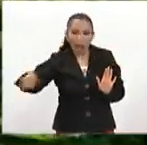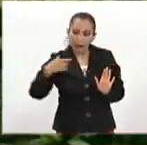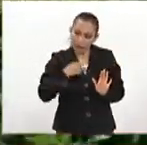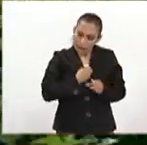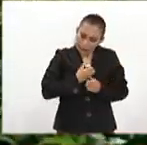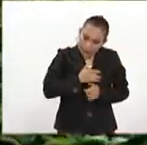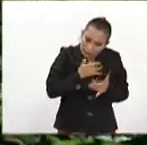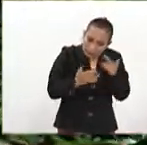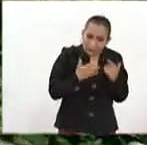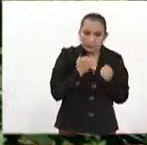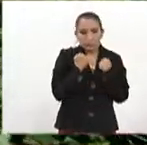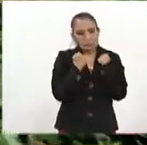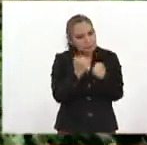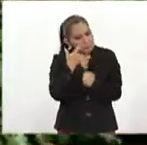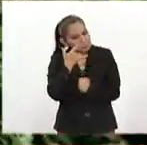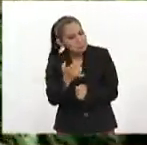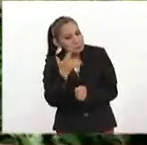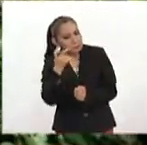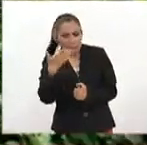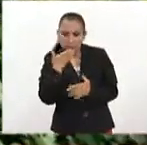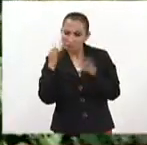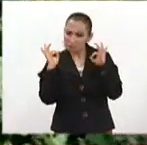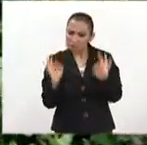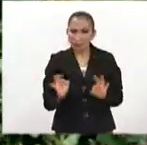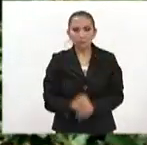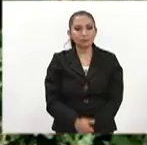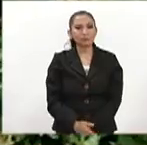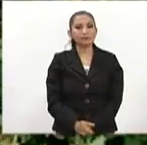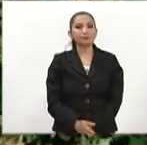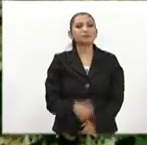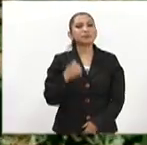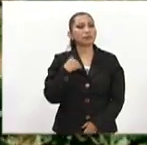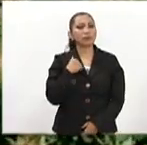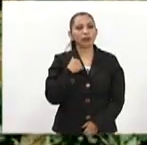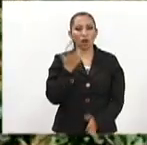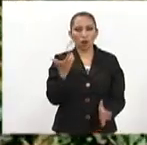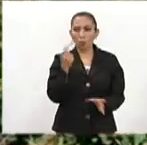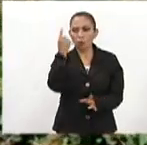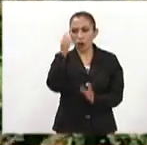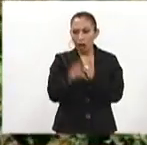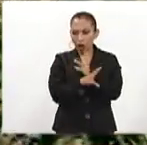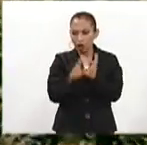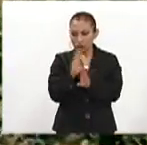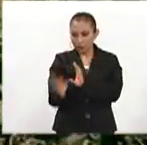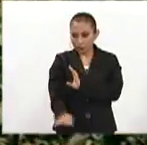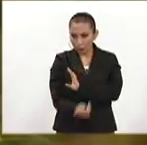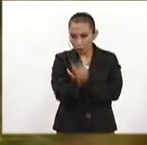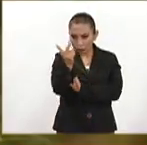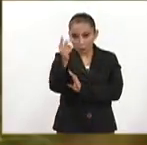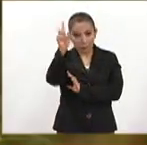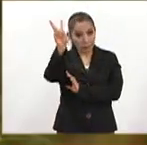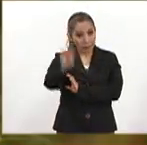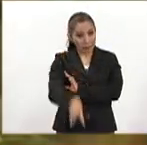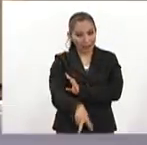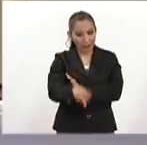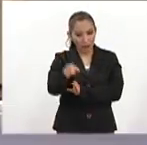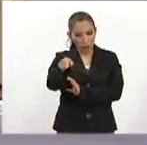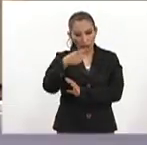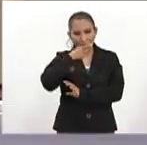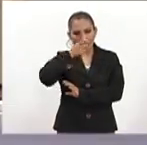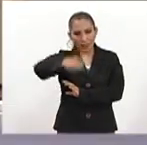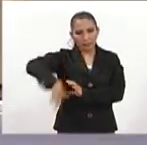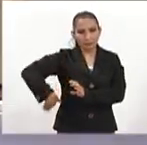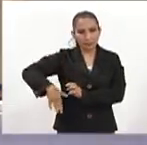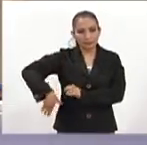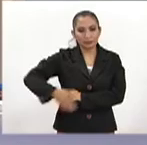pasión, con ganas, con esfuerzo, las cosas son posibles. Así es, y yo te enfatizo esa pregunta, Jonathan, porque efectivamente, como tú